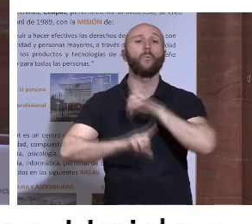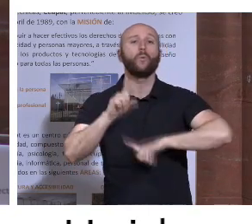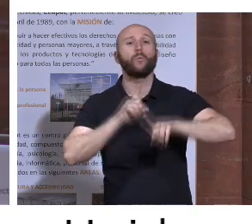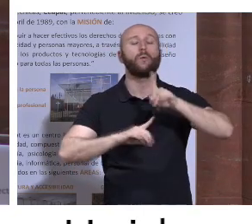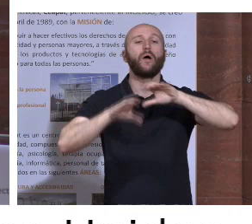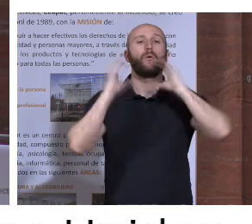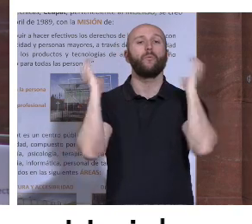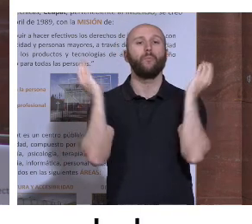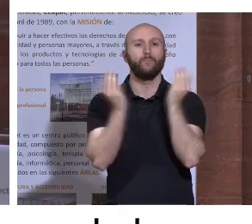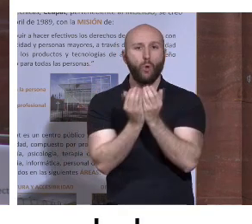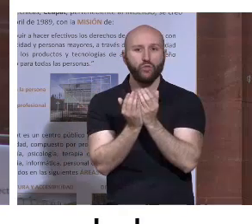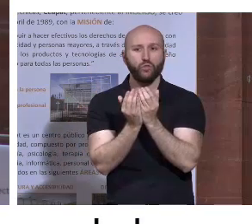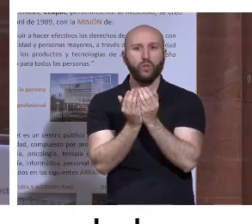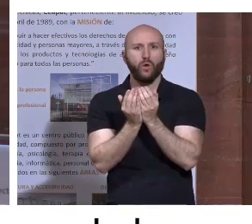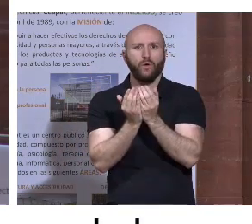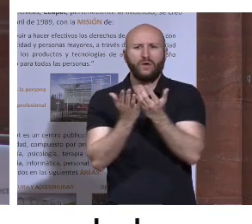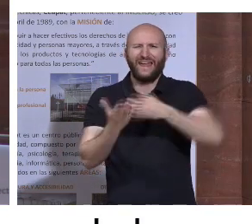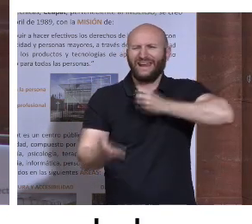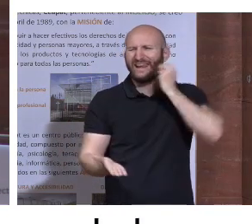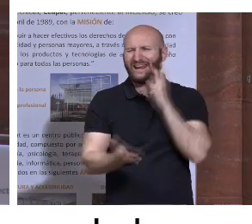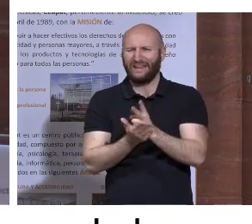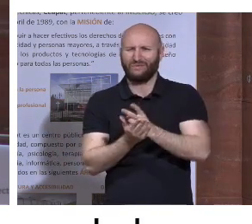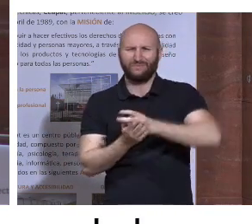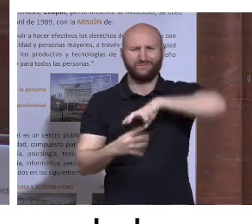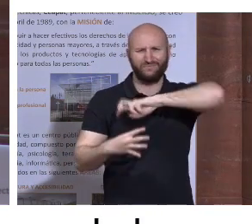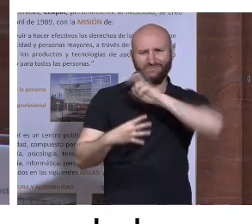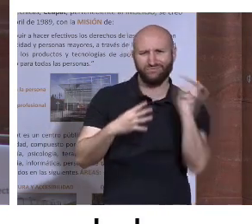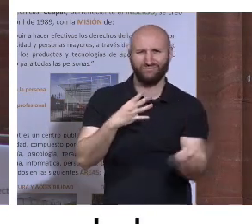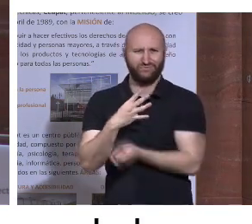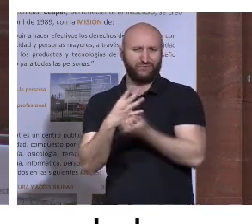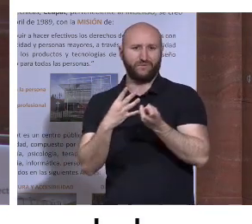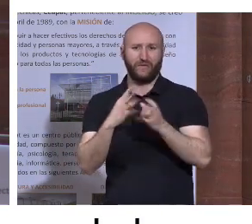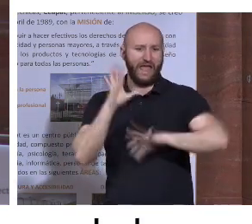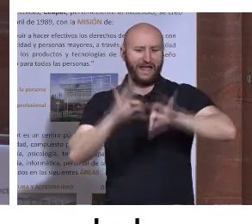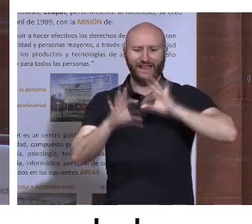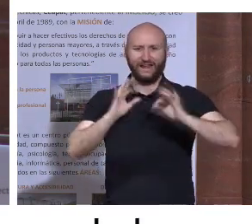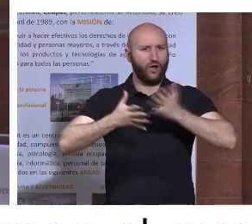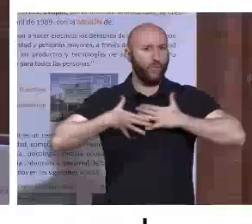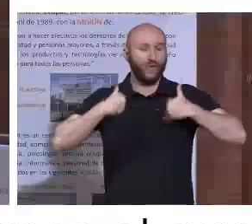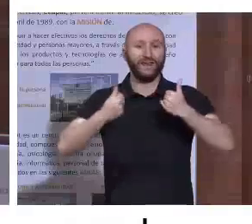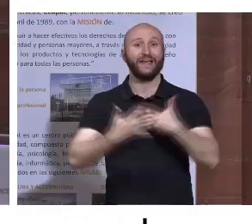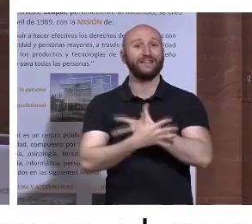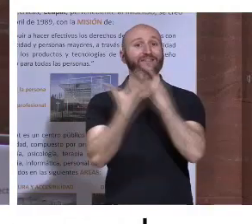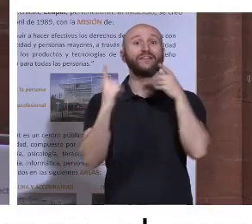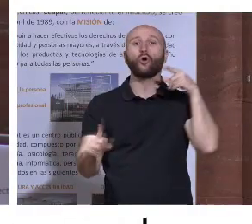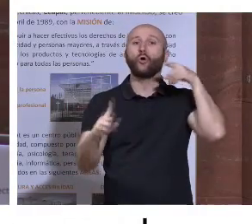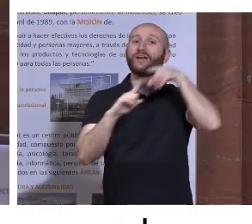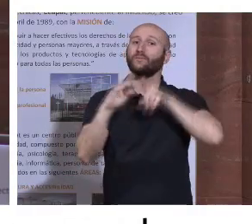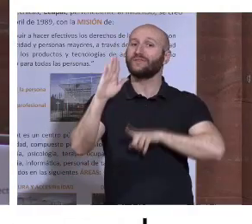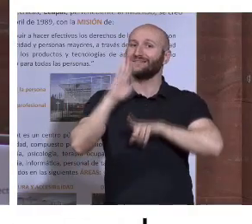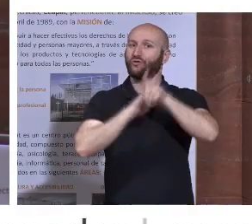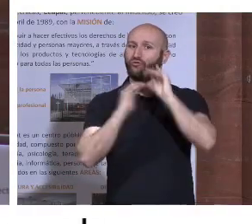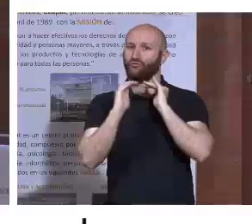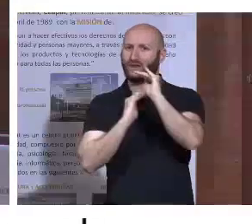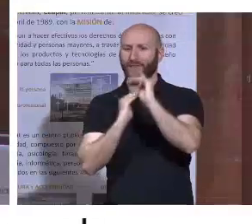mundo tienen tantos retos, elijamos el que queramos, los 17 Objetivos de Desarrollo Sostenible, los repasamos, se